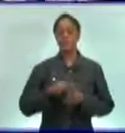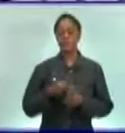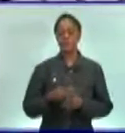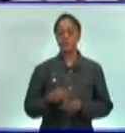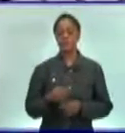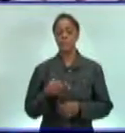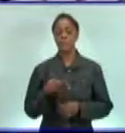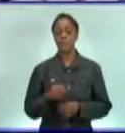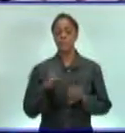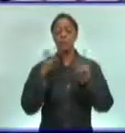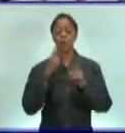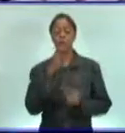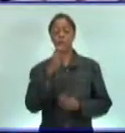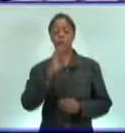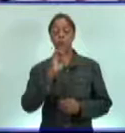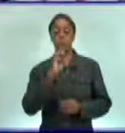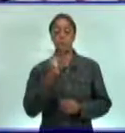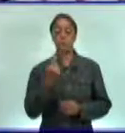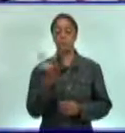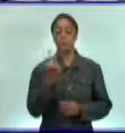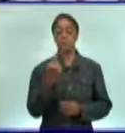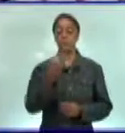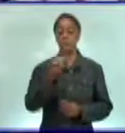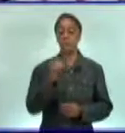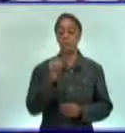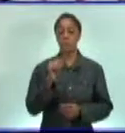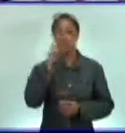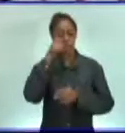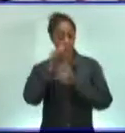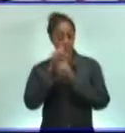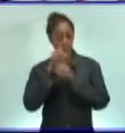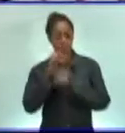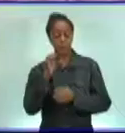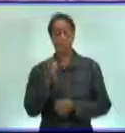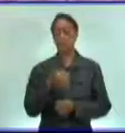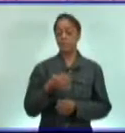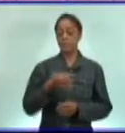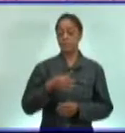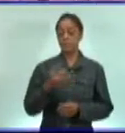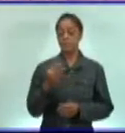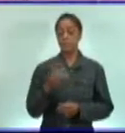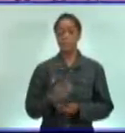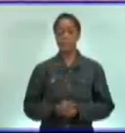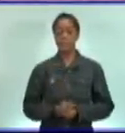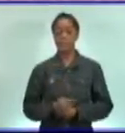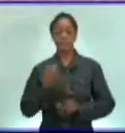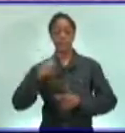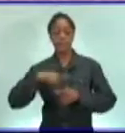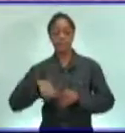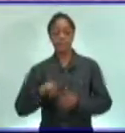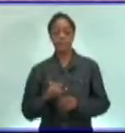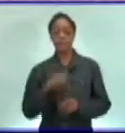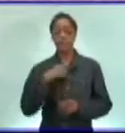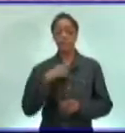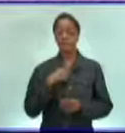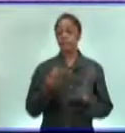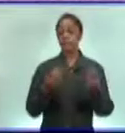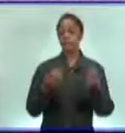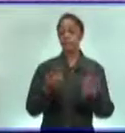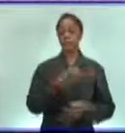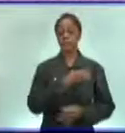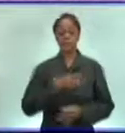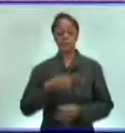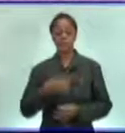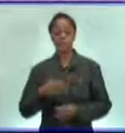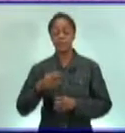seres unicelulares, como esta microscópica bacteria. Otros tienen muchas células y